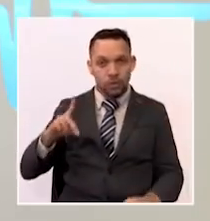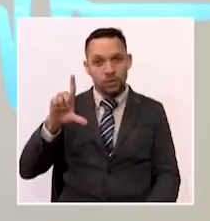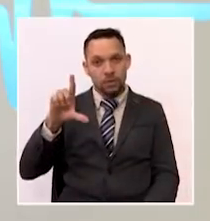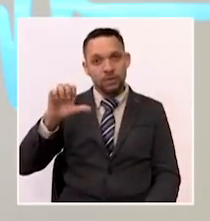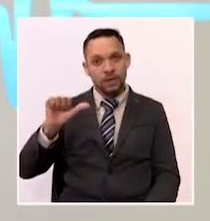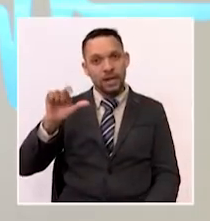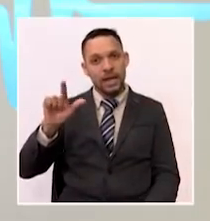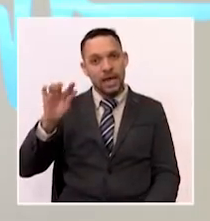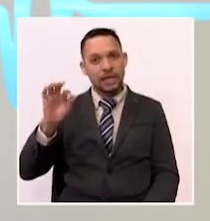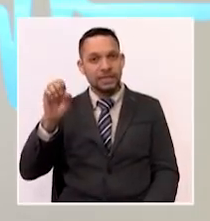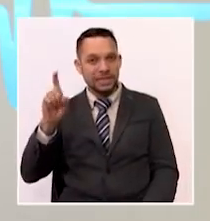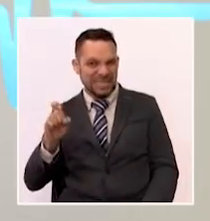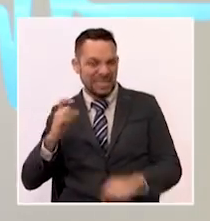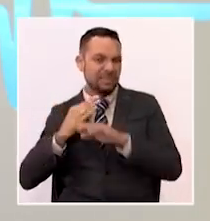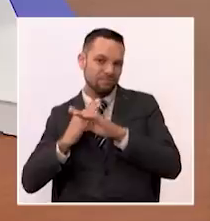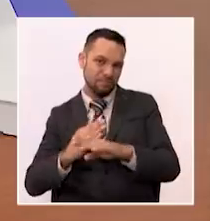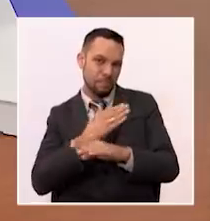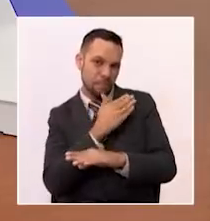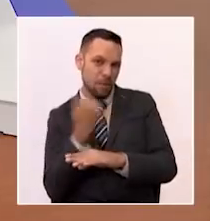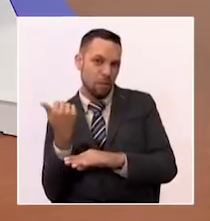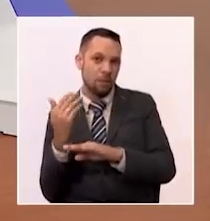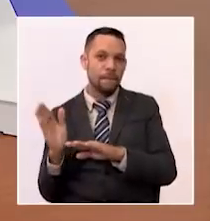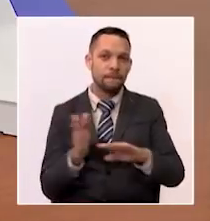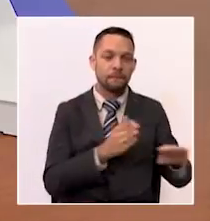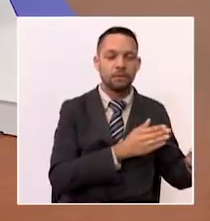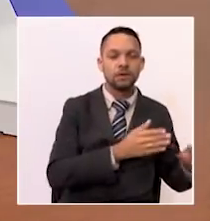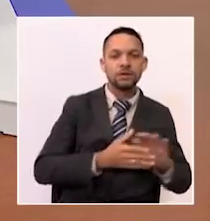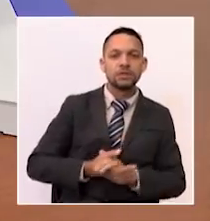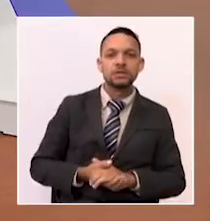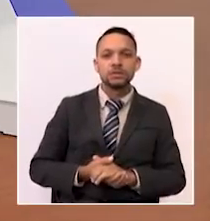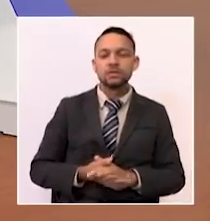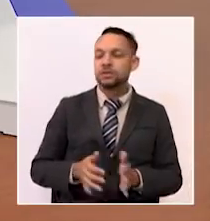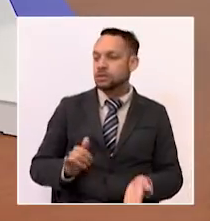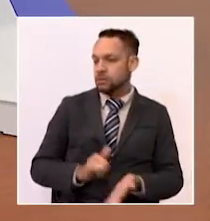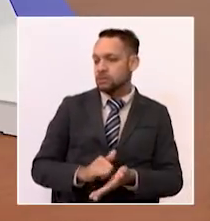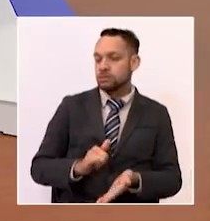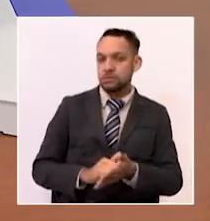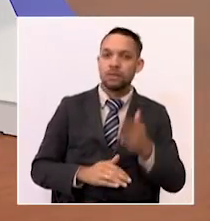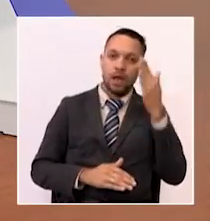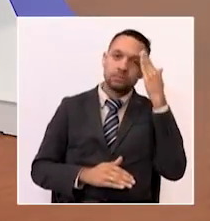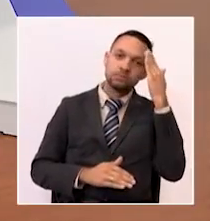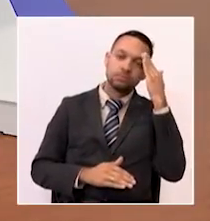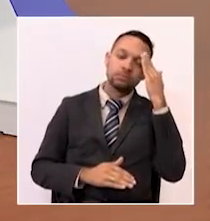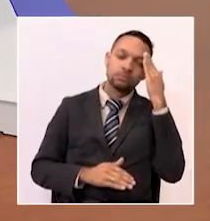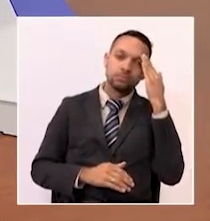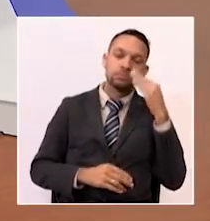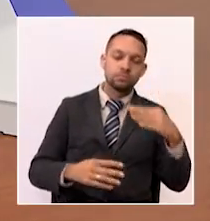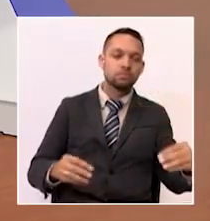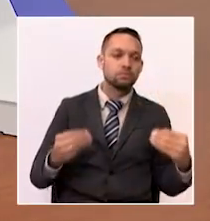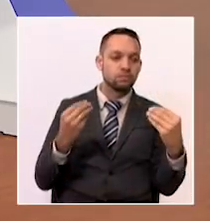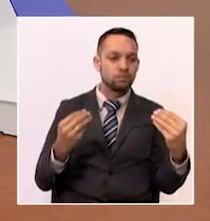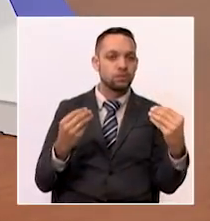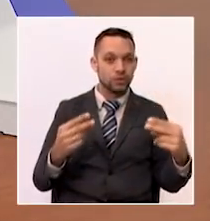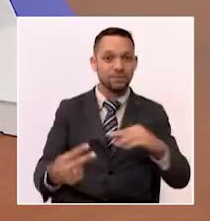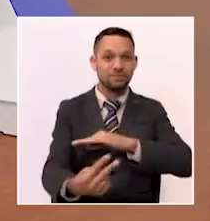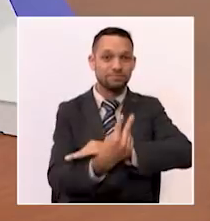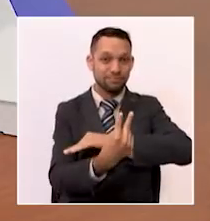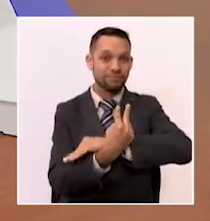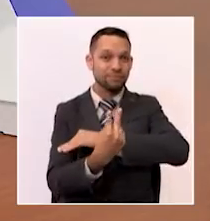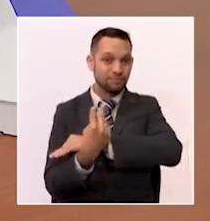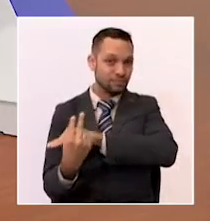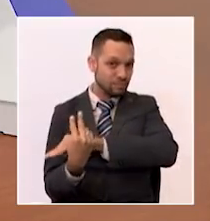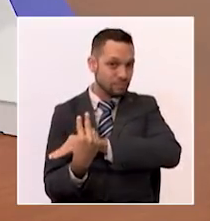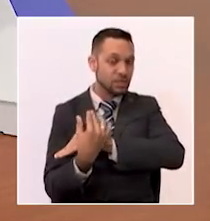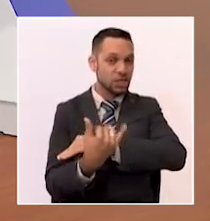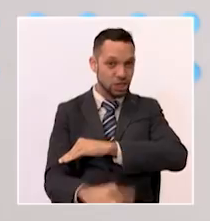esa reacción, porque sí puede suceder. Muy bien, Doc. Sabemos entonces que muchas de las personas que nos están viendo han tenido o tienen